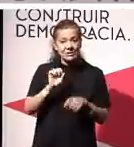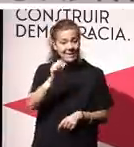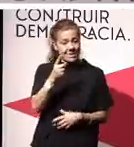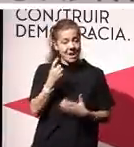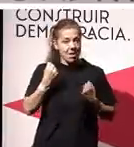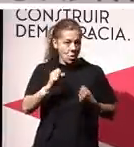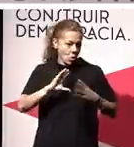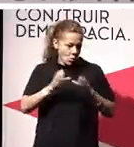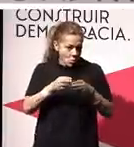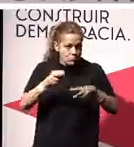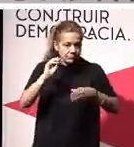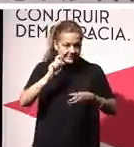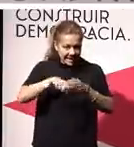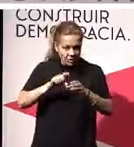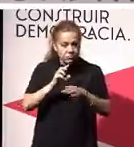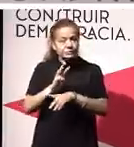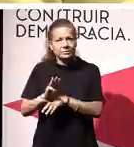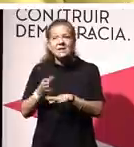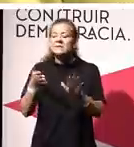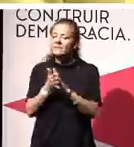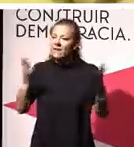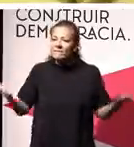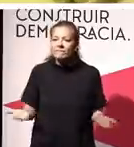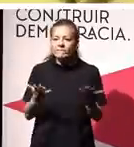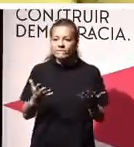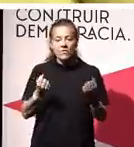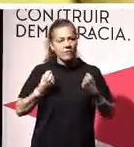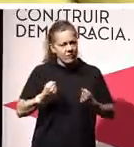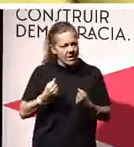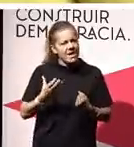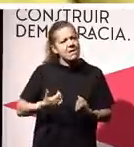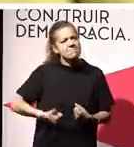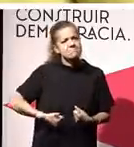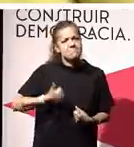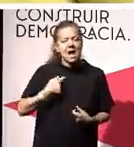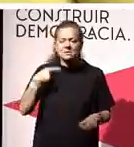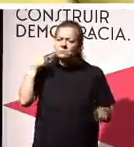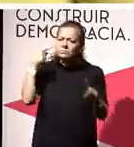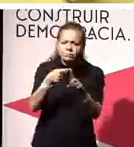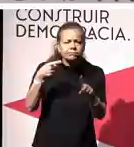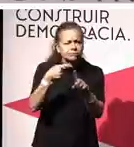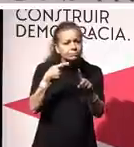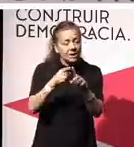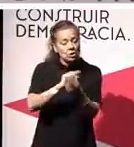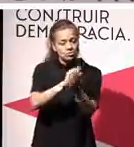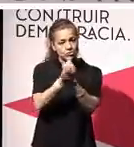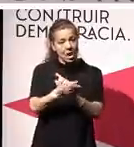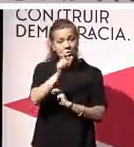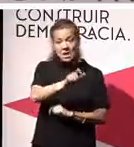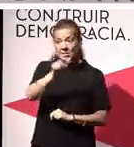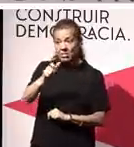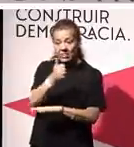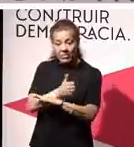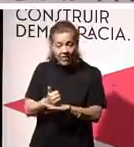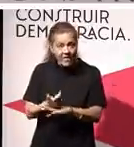fuerza mayoritaria impulsaría con valentía, con fuerza y con muchísima más determinación los cambios que la ciudadanía de